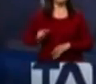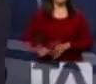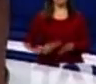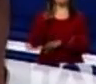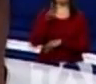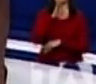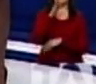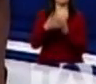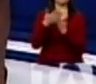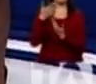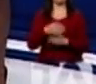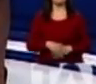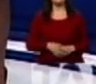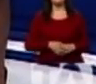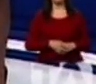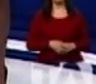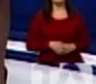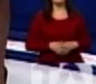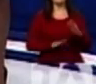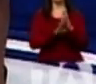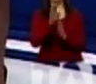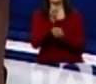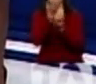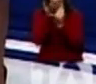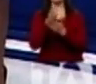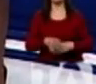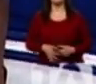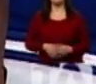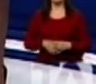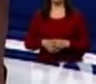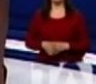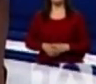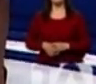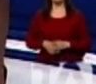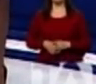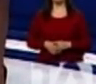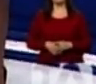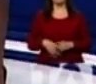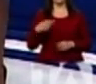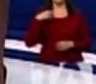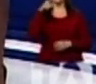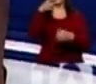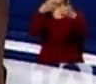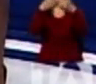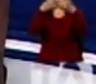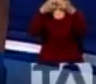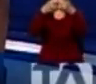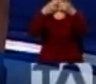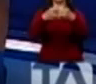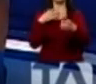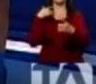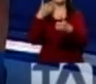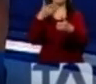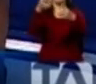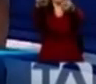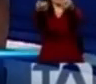los detalles. Vamos de inmediato con el desarrollo de la información. Le contamos que la pluma de una grúa se soltó de un tráiler que